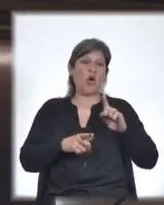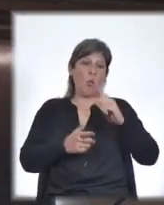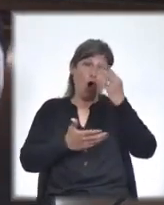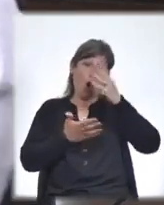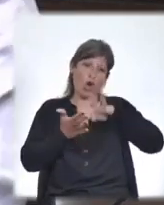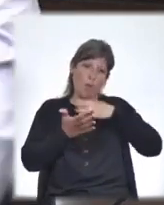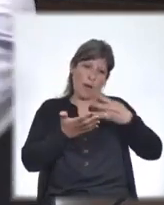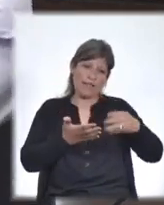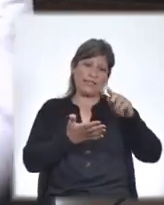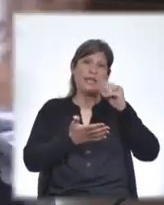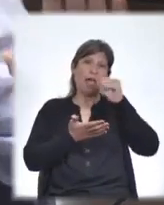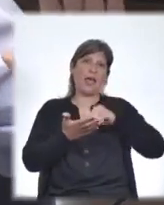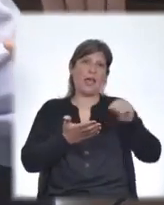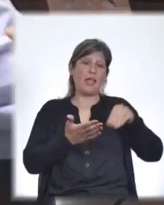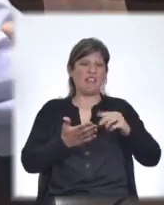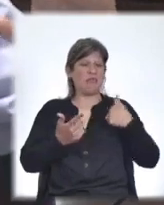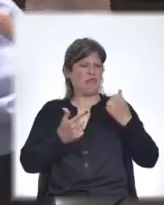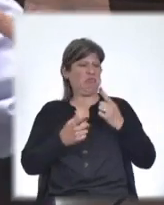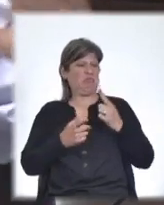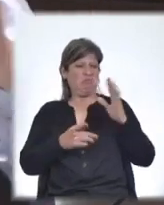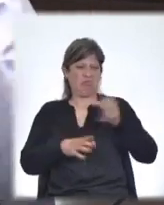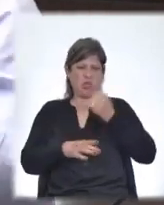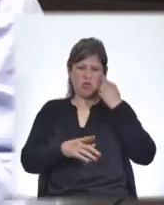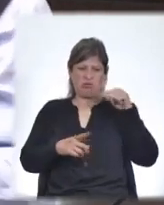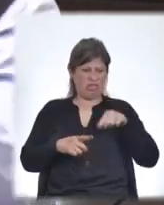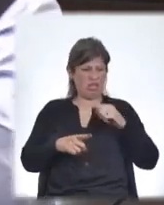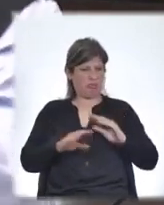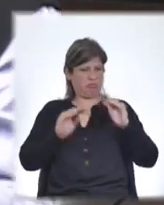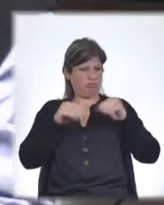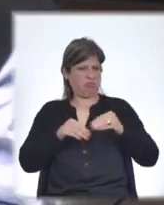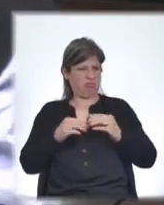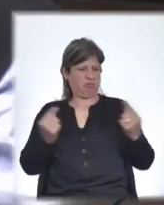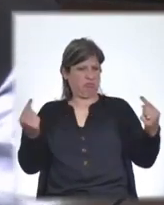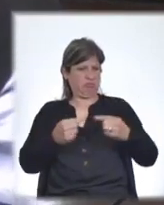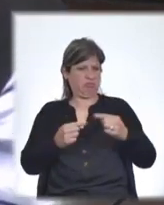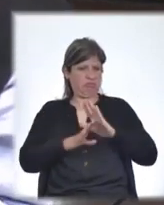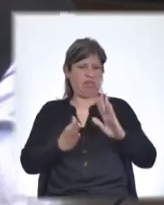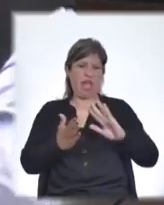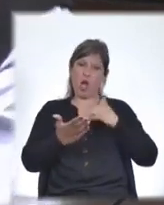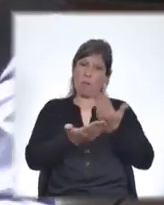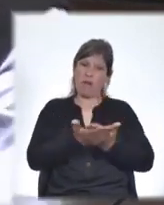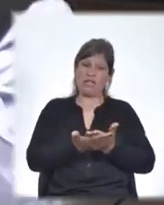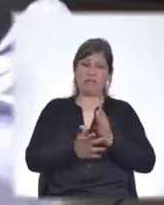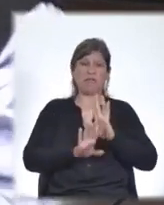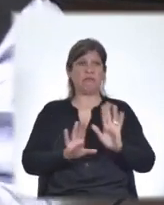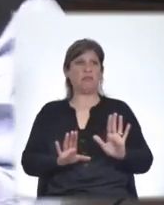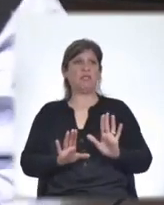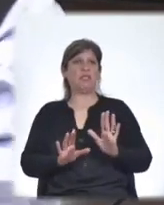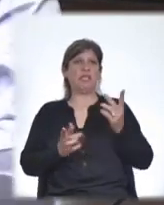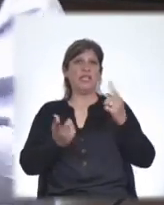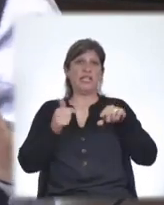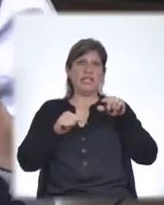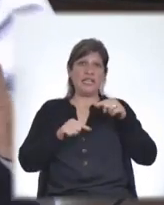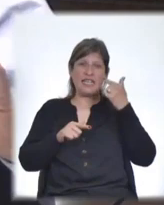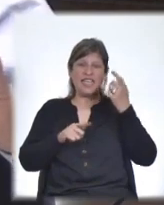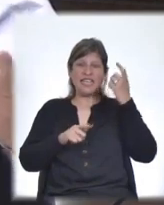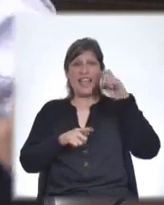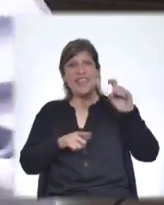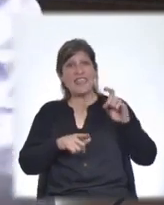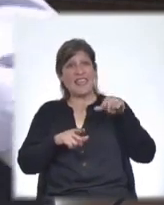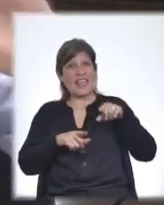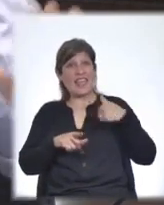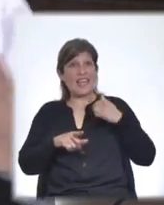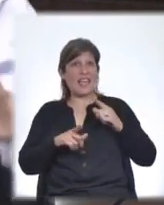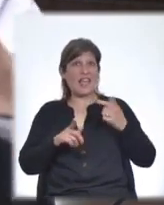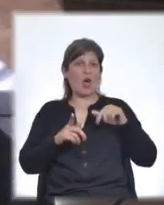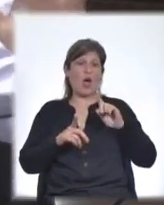planillados, encontramos una enorme inconsistencia en los planteos y en las propuestas, que en definitiva lo que generan es esta idea de que